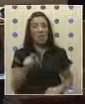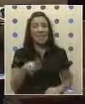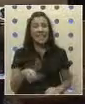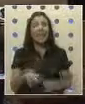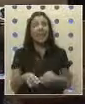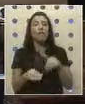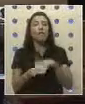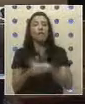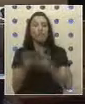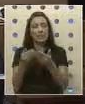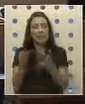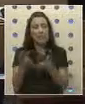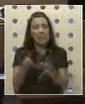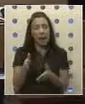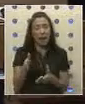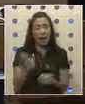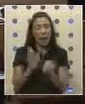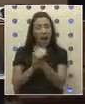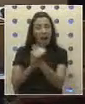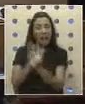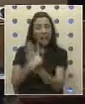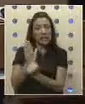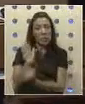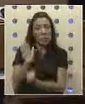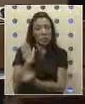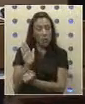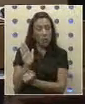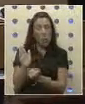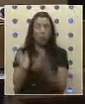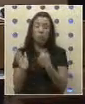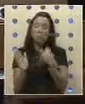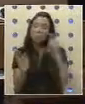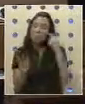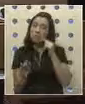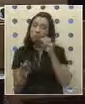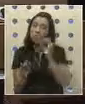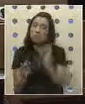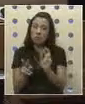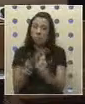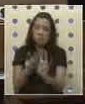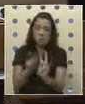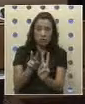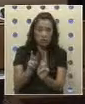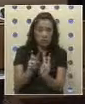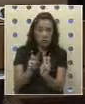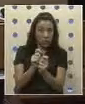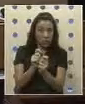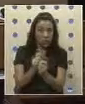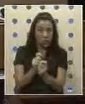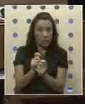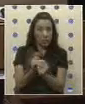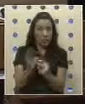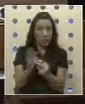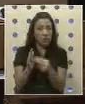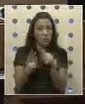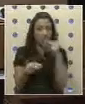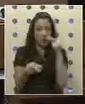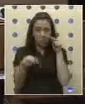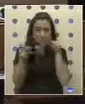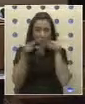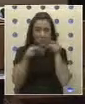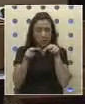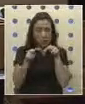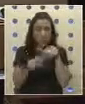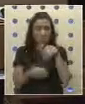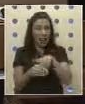artículo, para poder acompañar aquellas normas del proyecto que a nuestro juicio van a corregir las deficiencias que pudimos observar en las